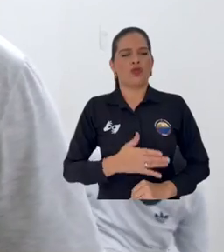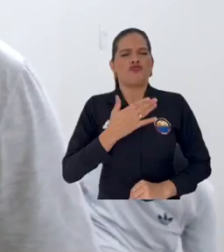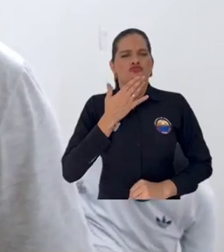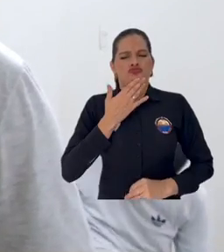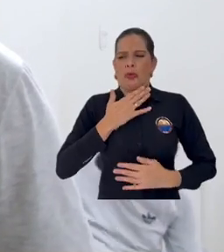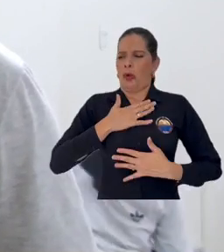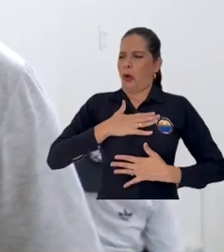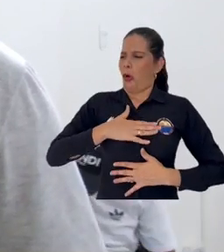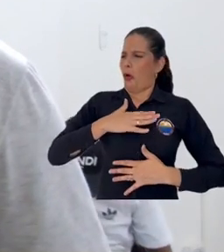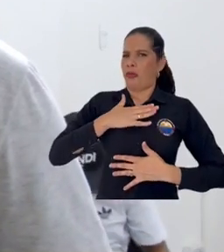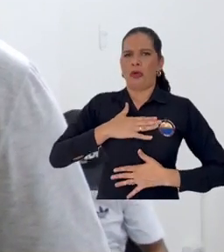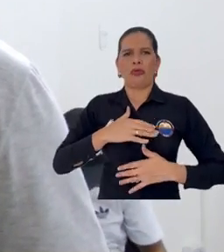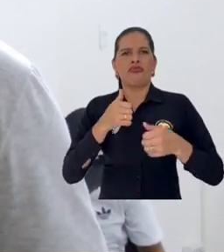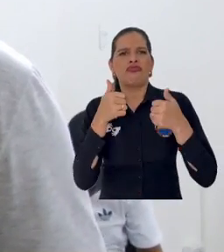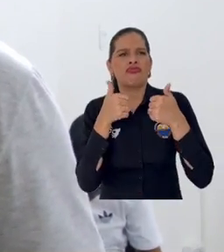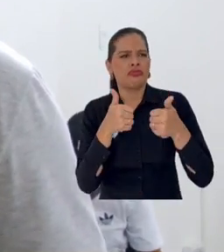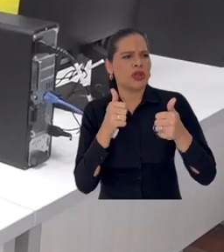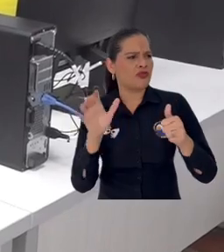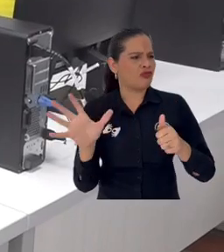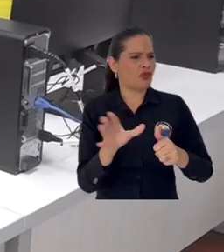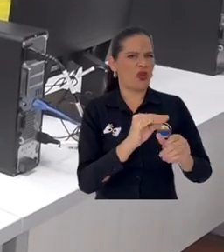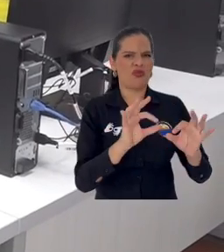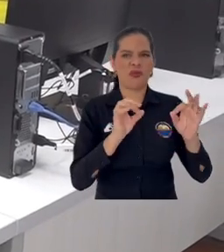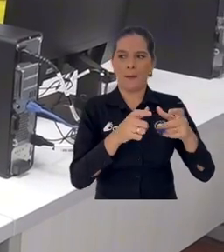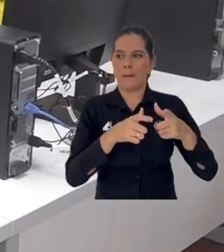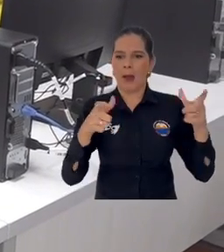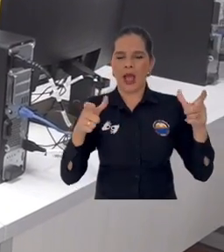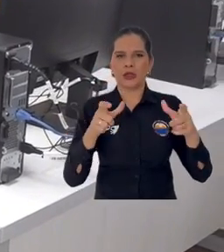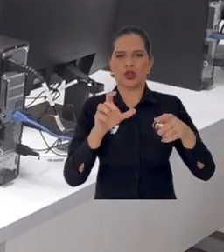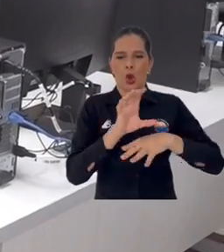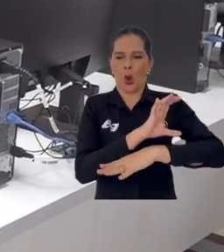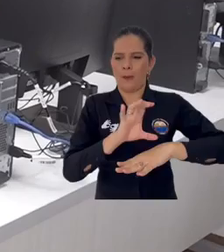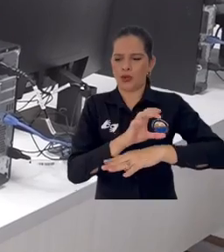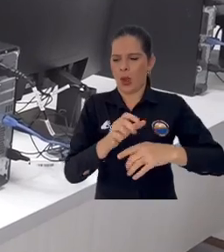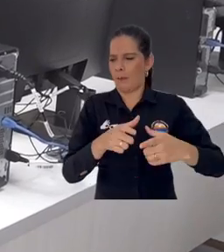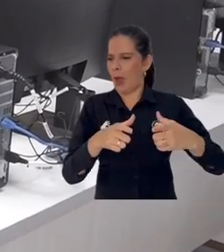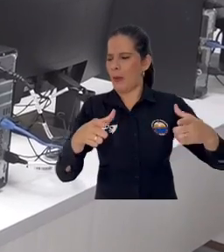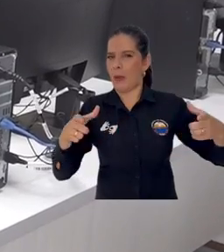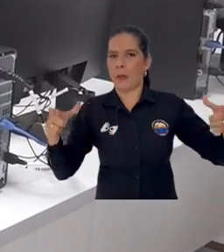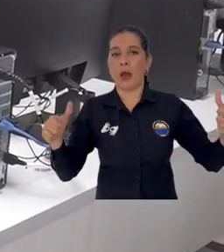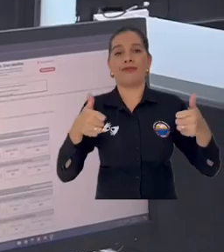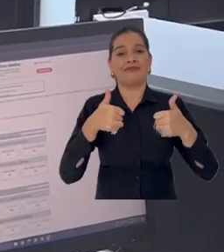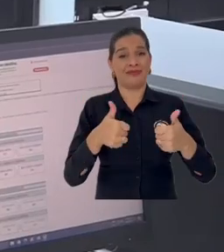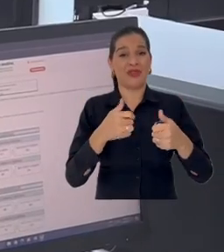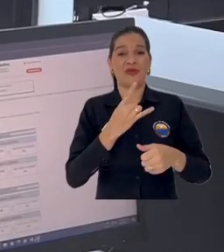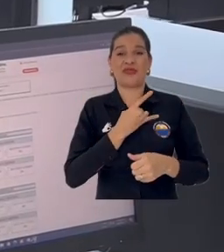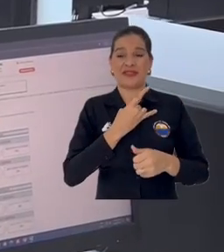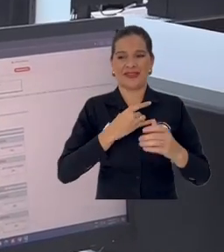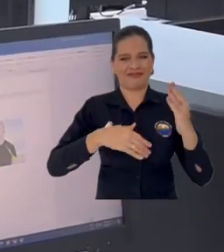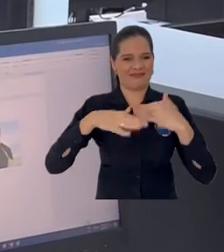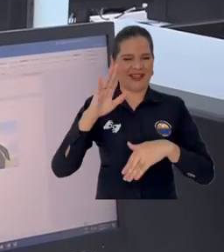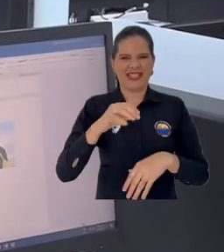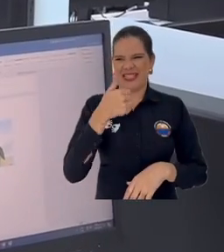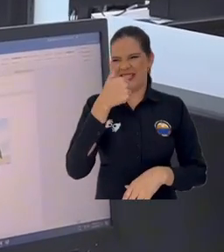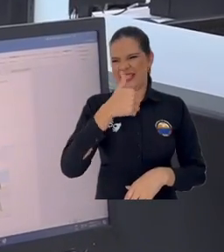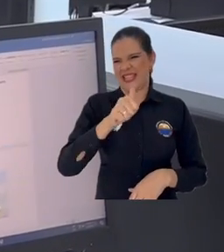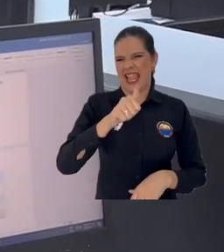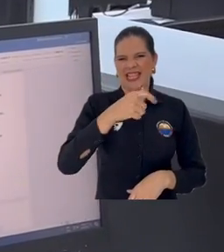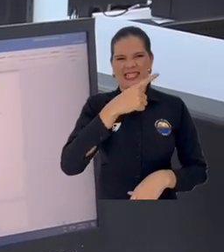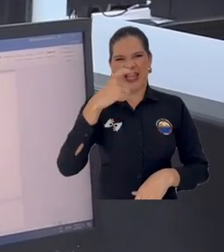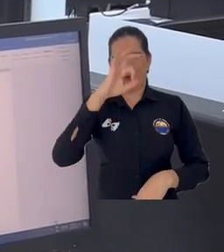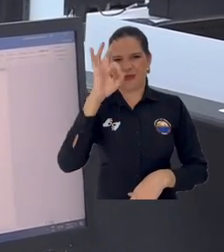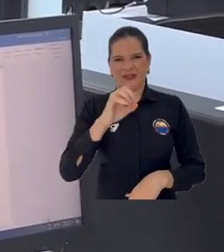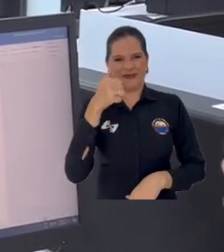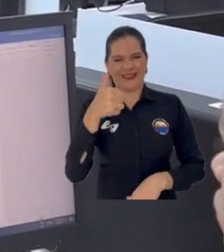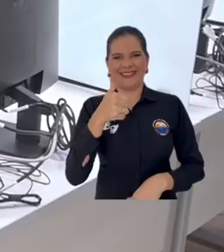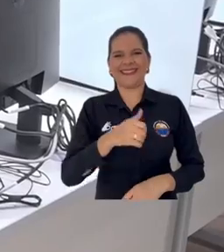Están muy cómodas, están excelentes, todo, hay más computadores, tema de actualizar cada vez más la universidad, 10 de 10 a mi parecer.